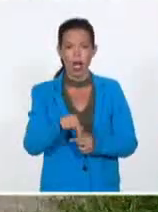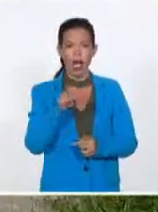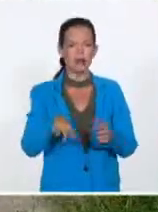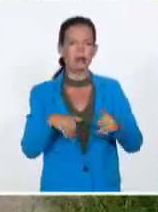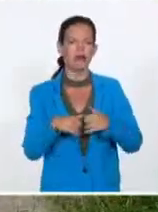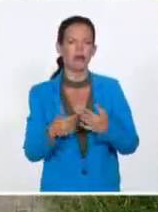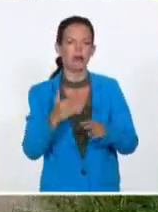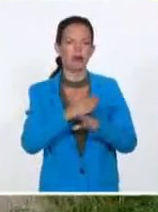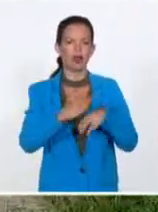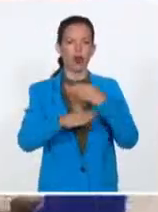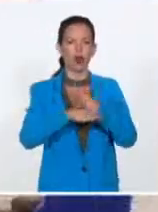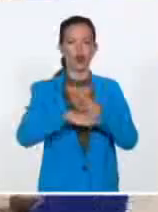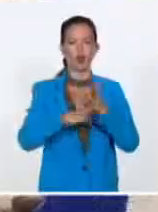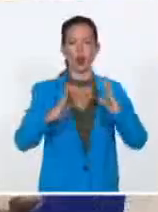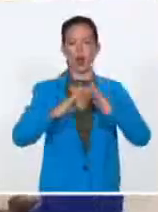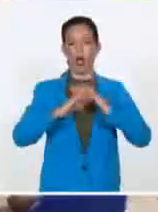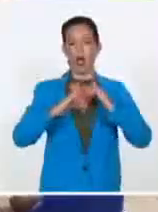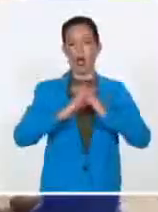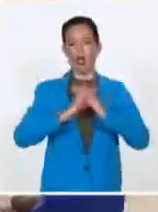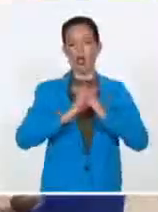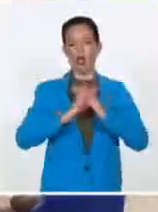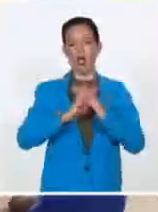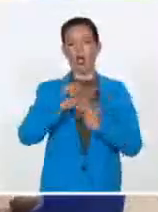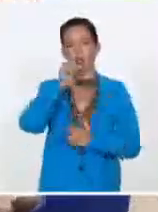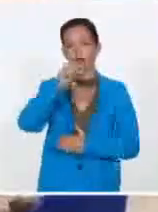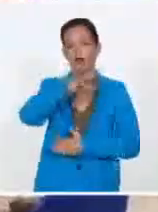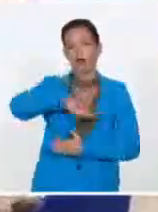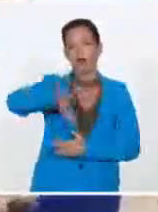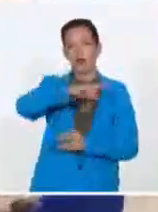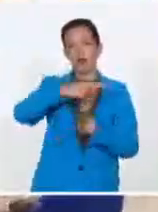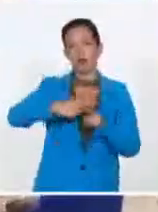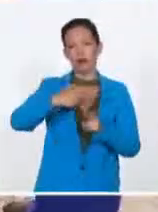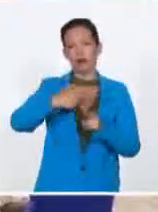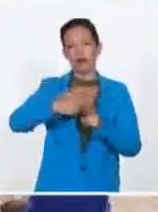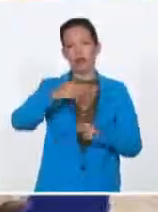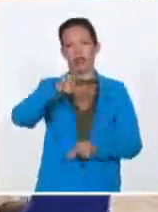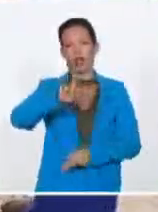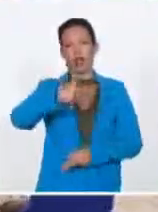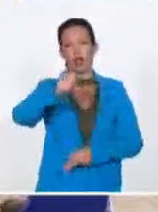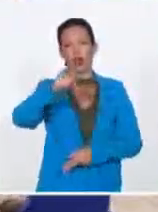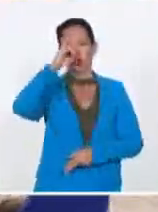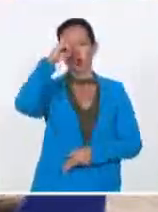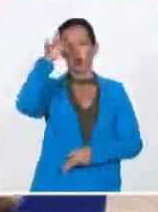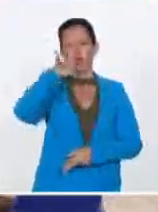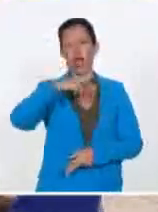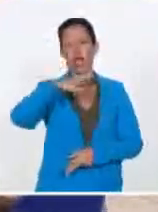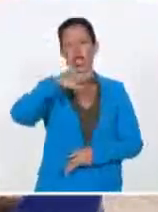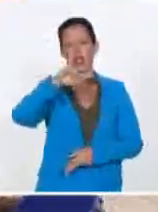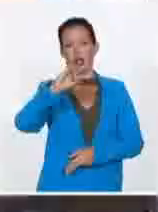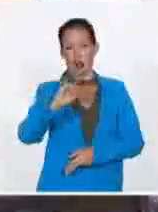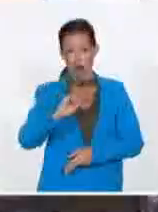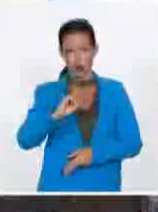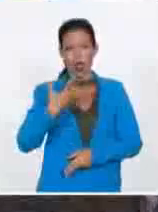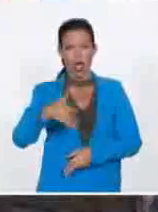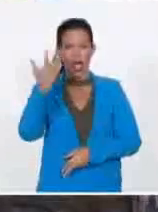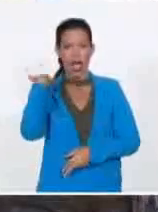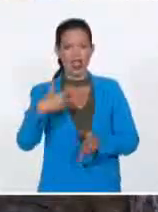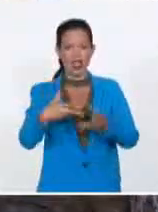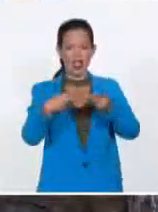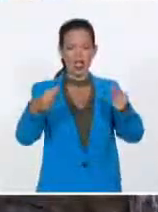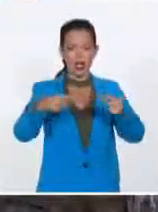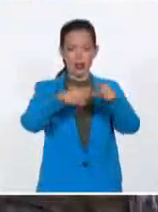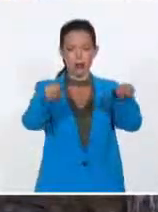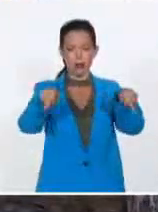viviendas en el Consejo Popular El Rosario, utilizando un establecimiento en desuso donde radicó un centro politécnico, luego